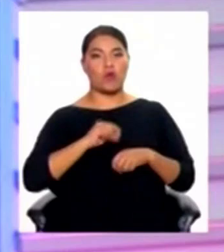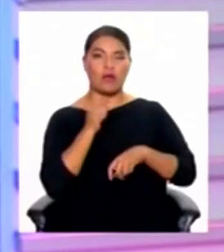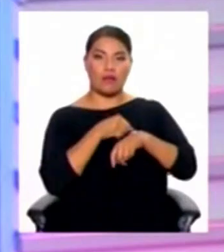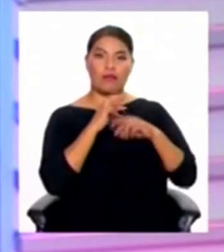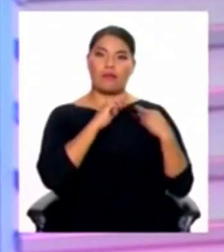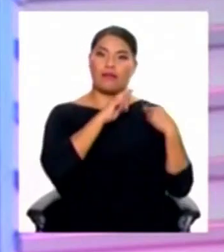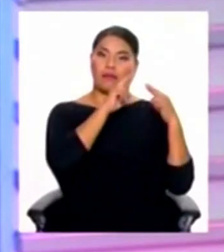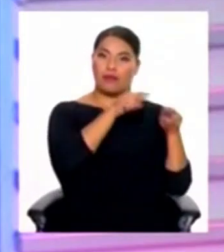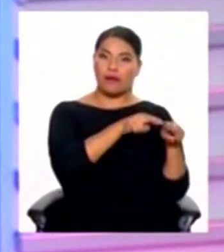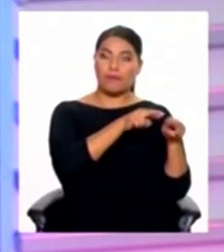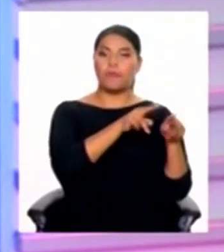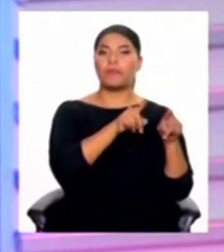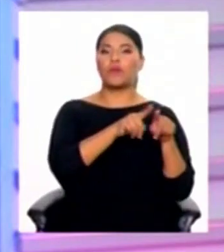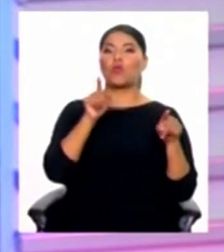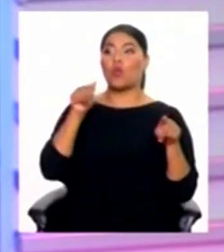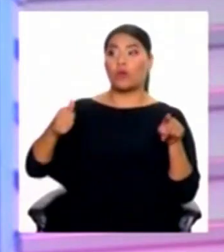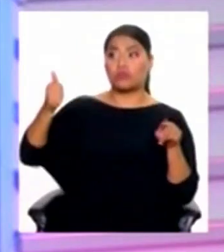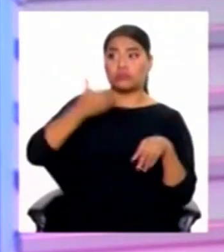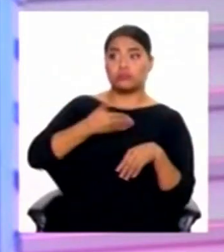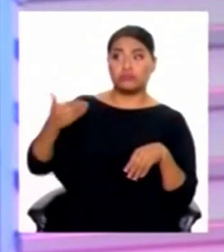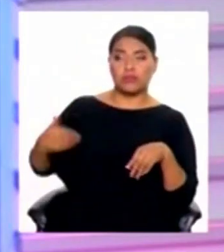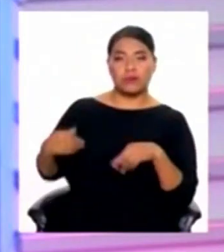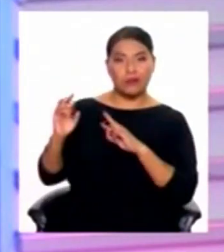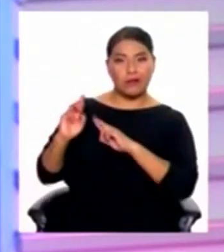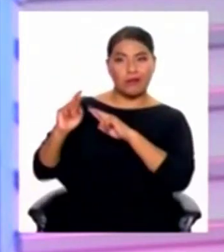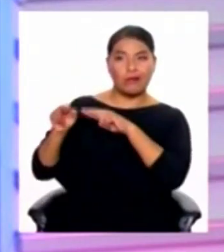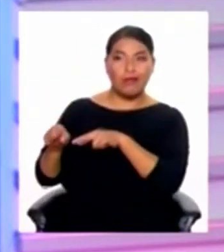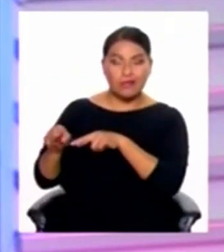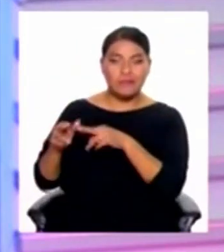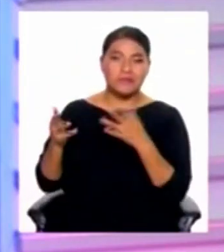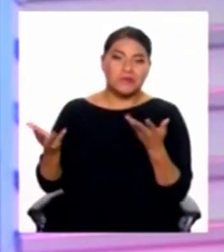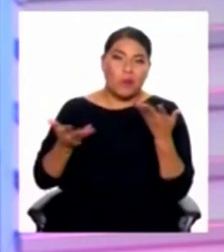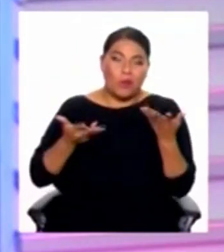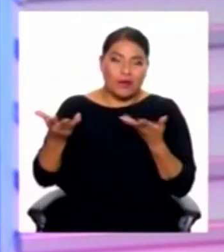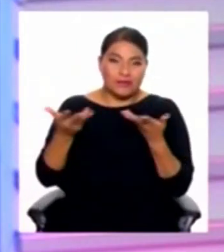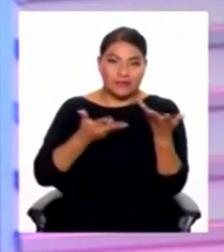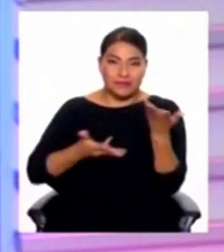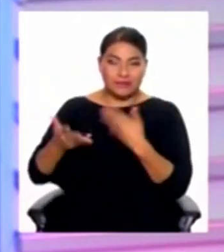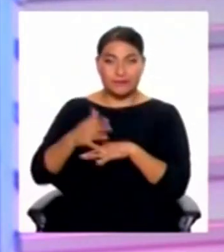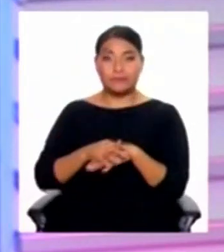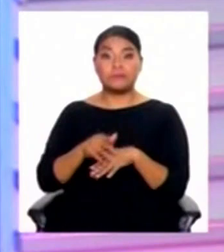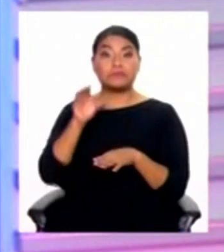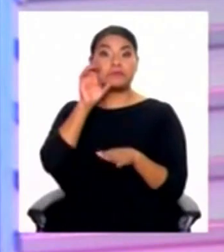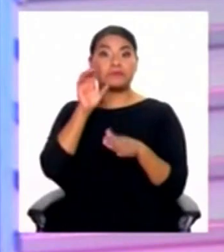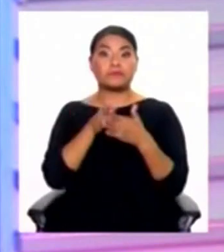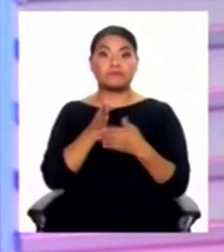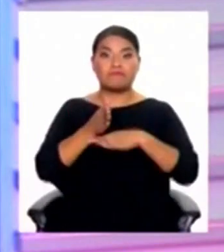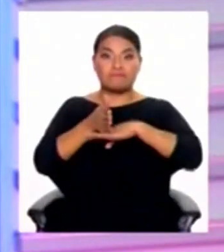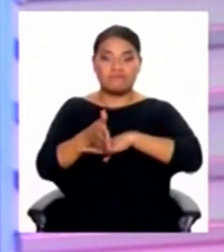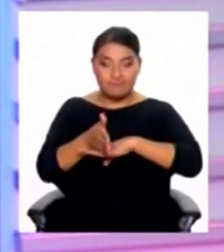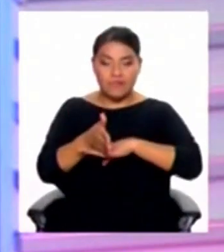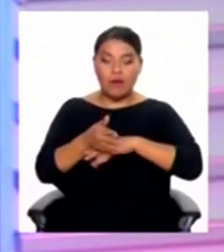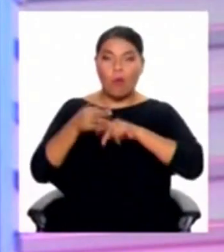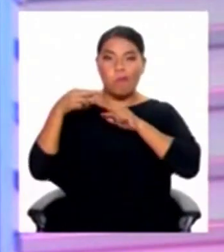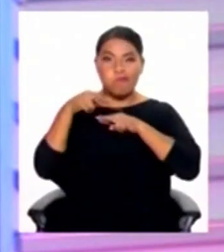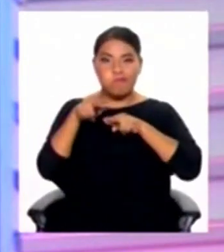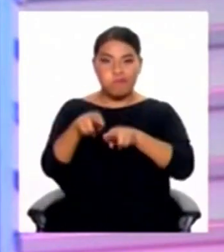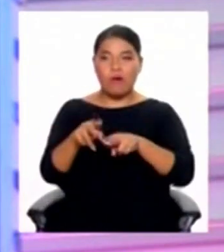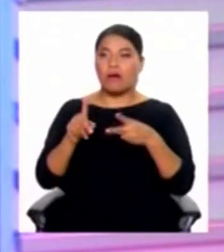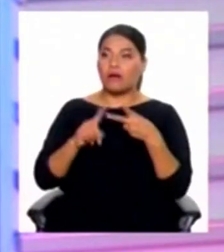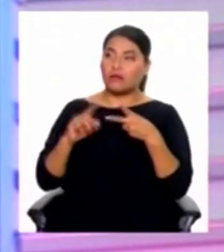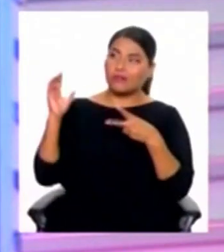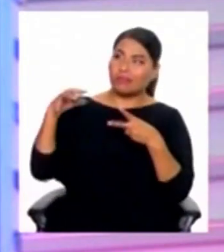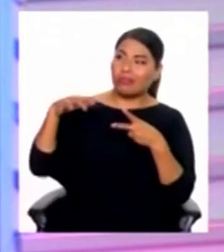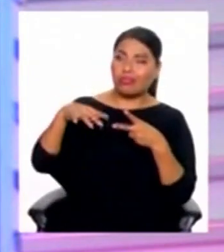y falta de acción cuando tenemos situaciones tan dramáticas como, por ejemplo, los huaicos, los desbordes, el Niño